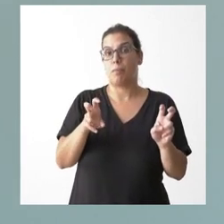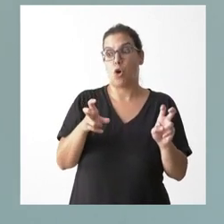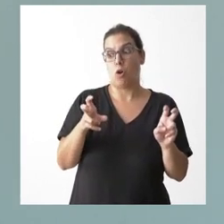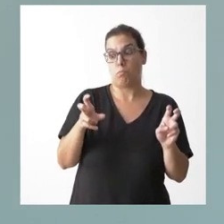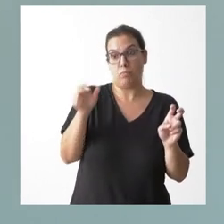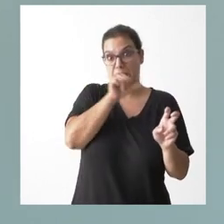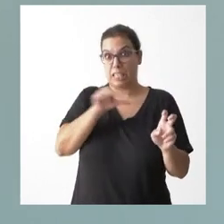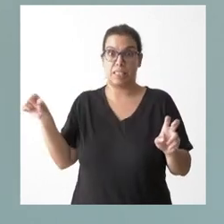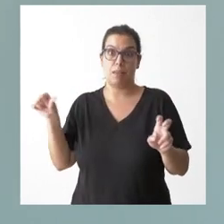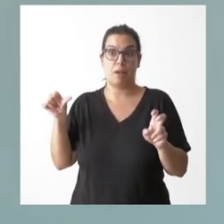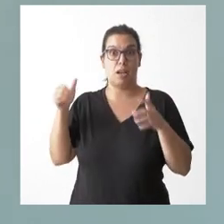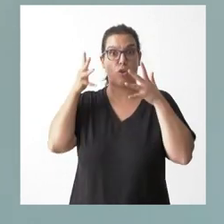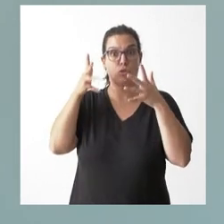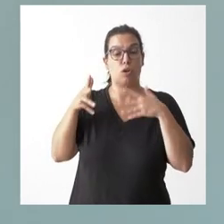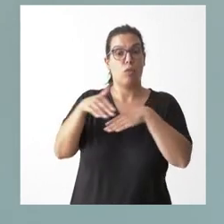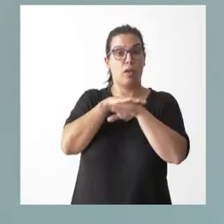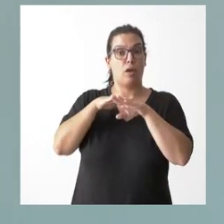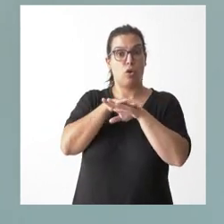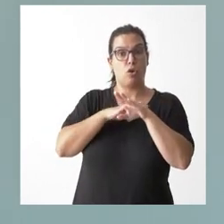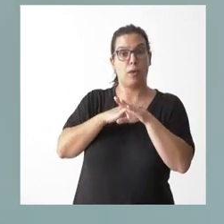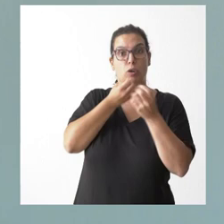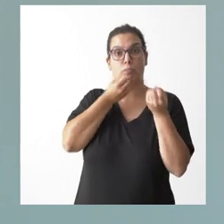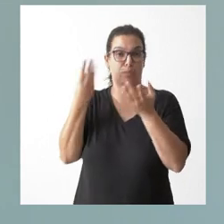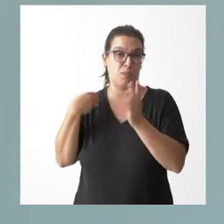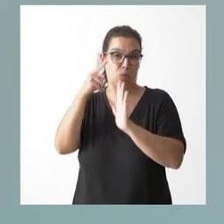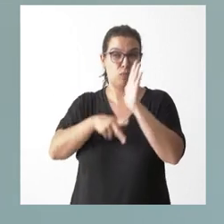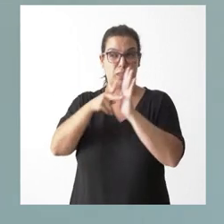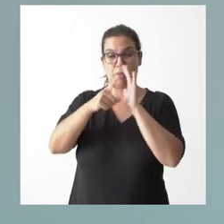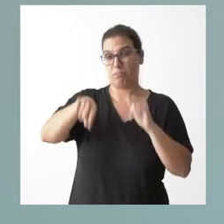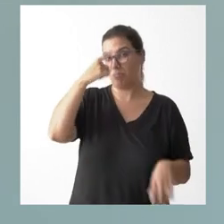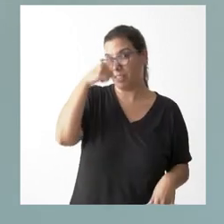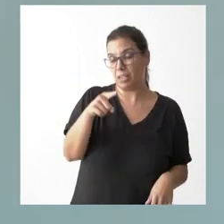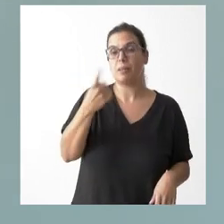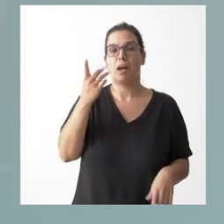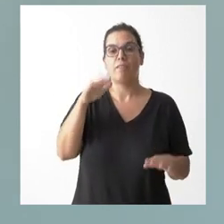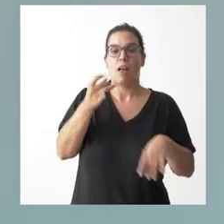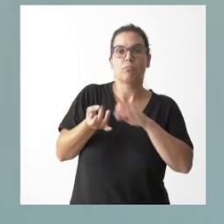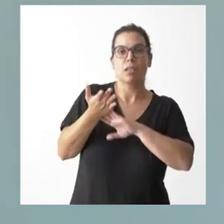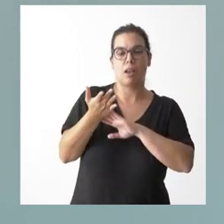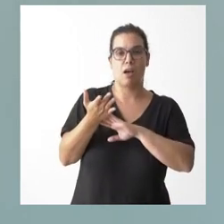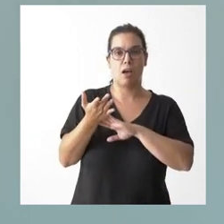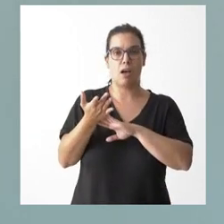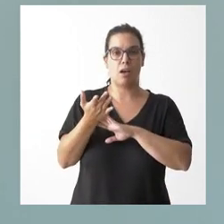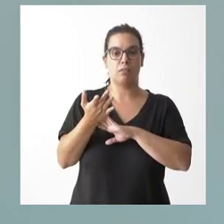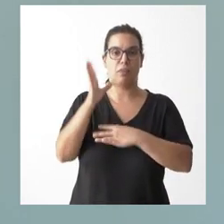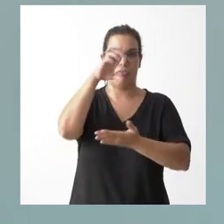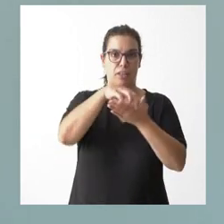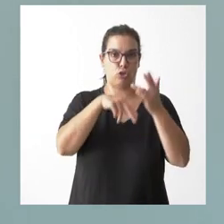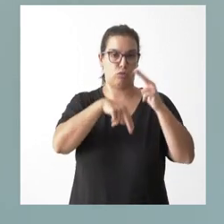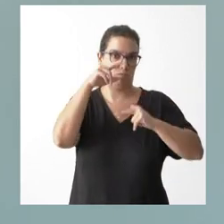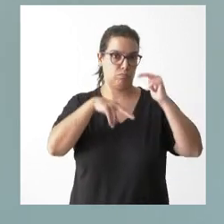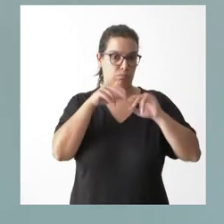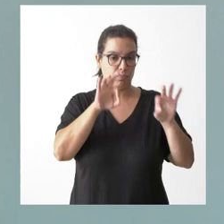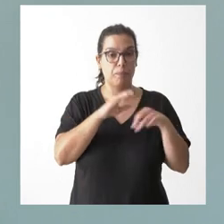semana por el Consejo de Gobierno a través de la normativa que ustedes conocen y que lleva a la creación de este centro, y que ya